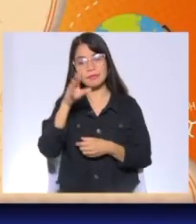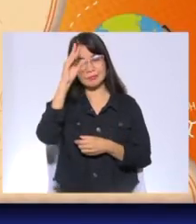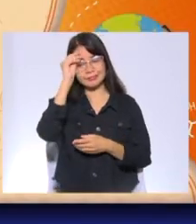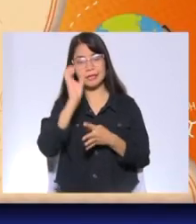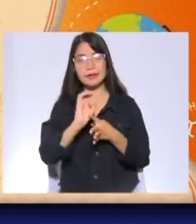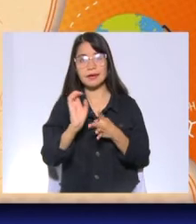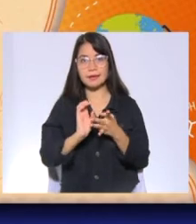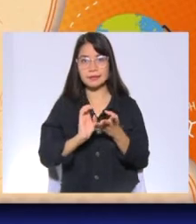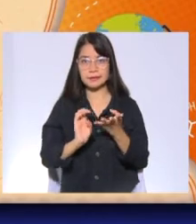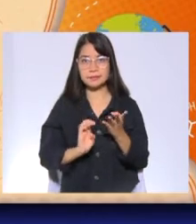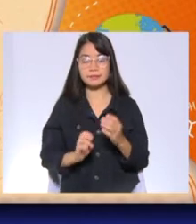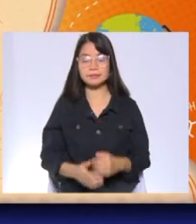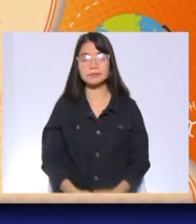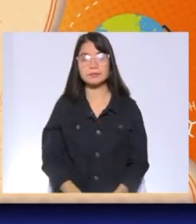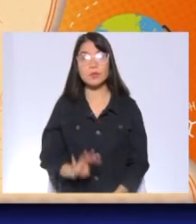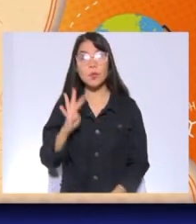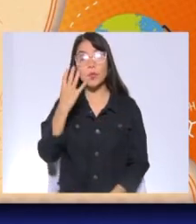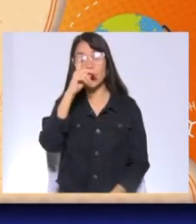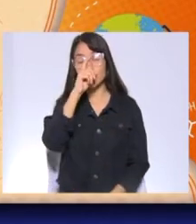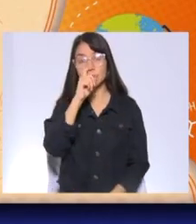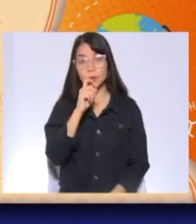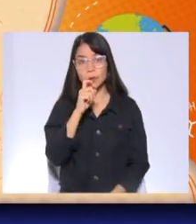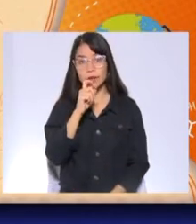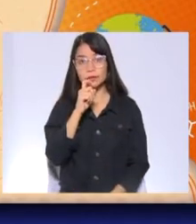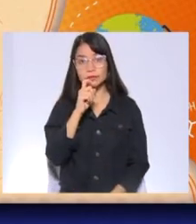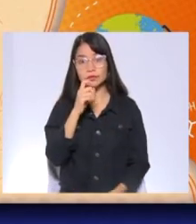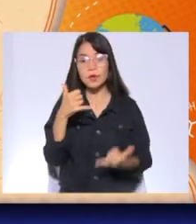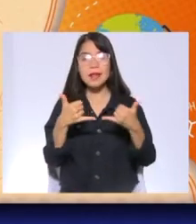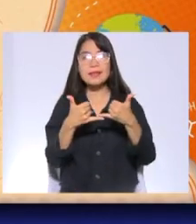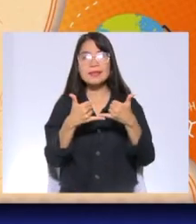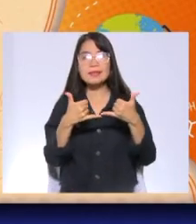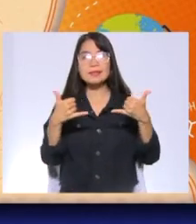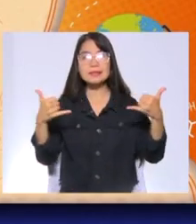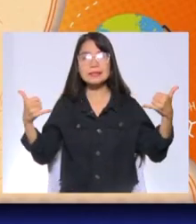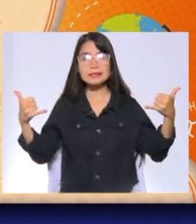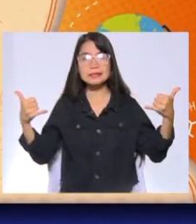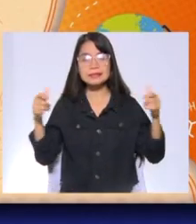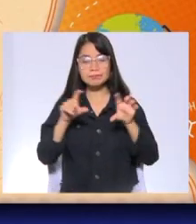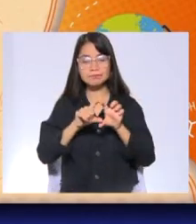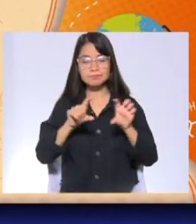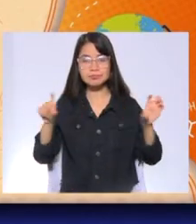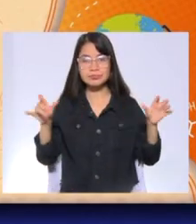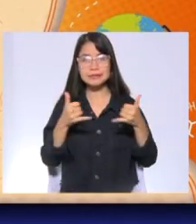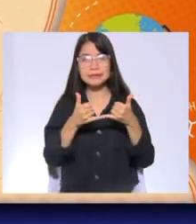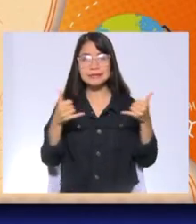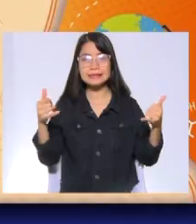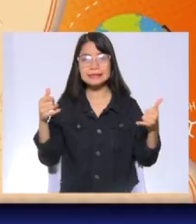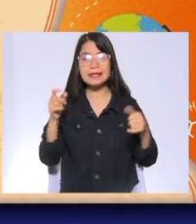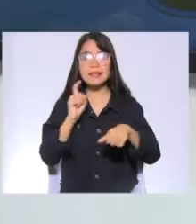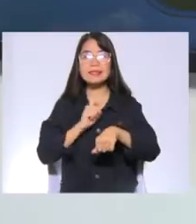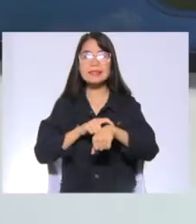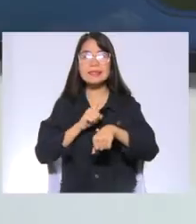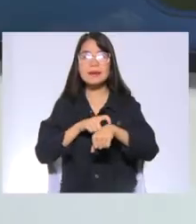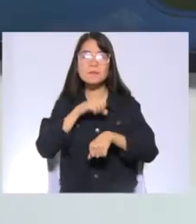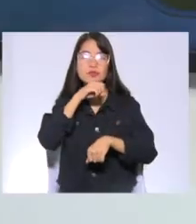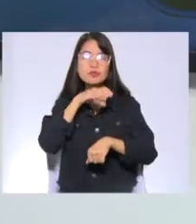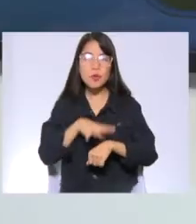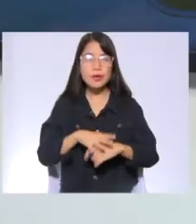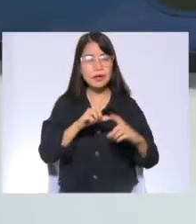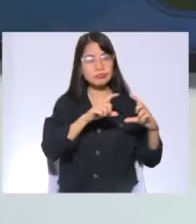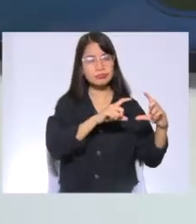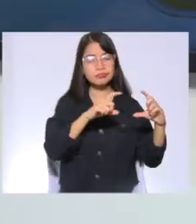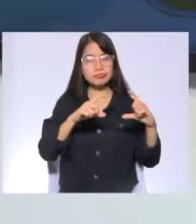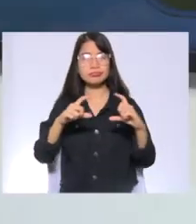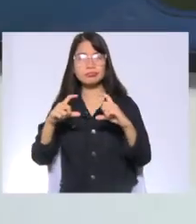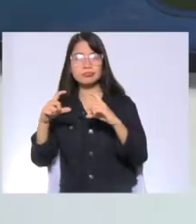Para cuarto año, la actividad evaluativa es realizar una línea de tiempo sobre el teatro en Venezuela. Recuerden que las líneas del tiempo son creativas, llevan